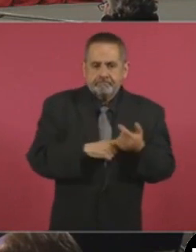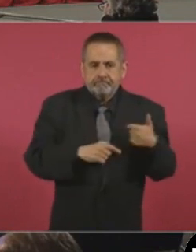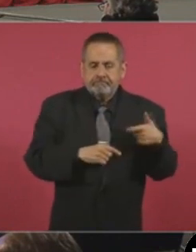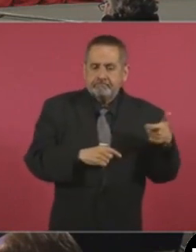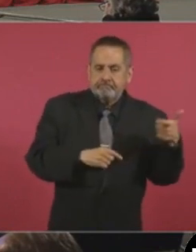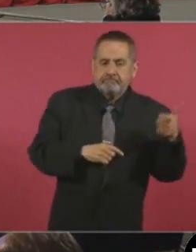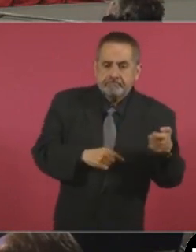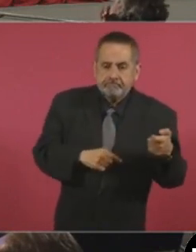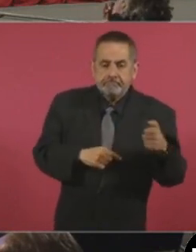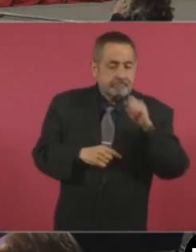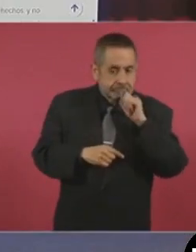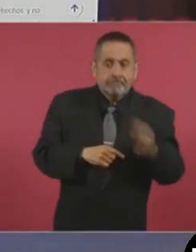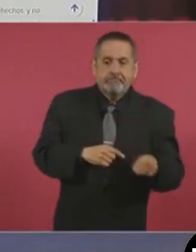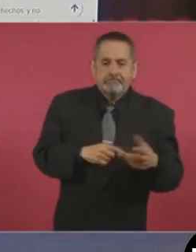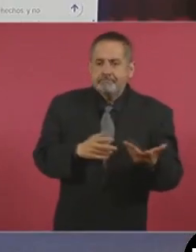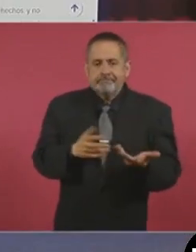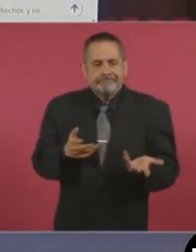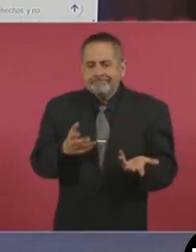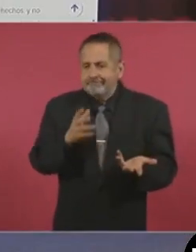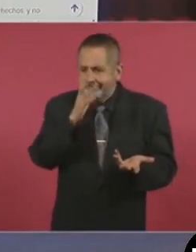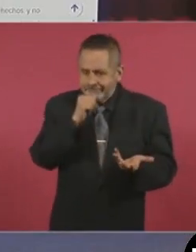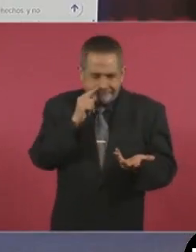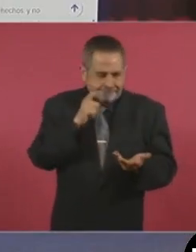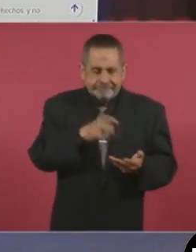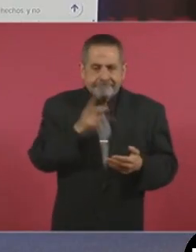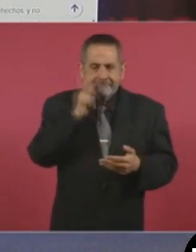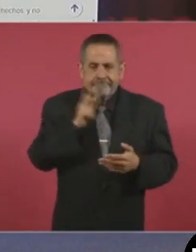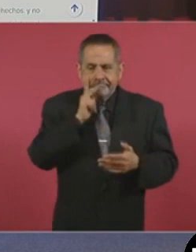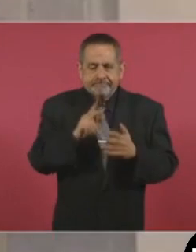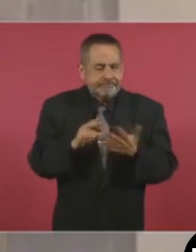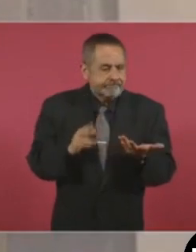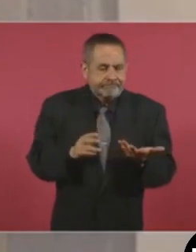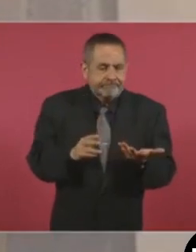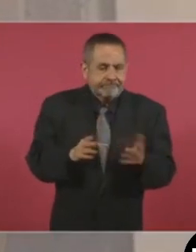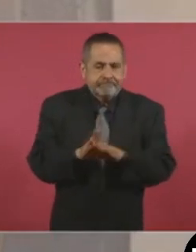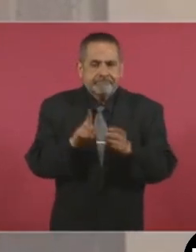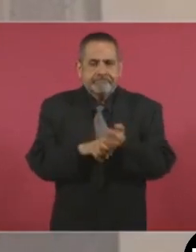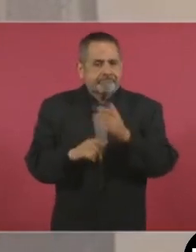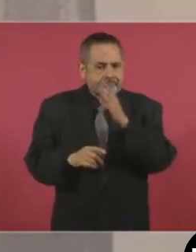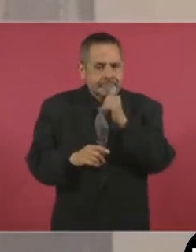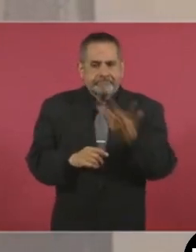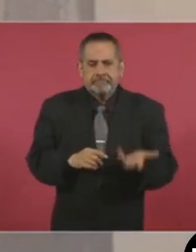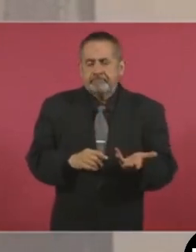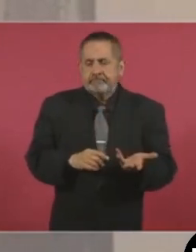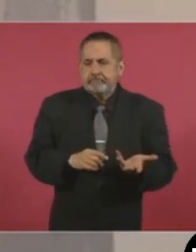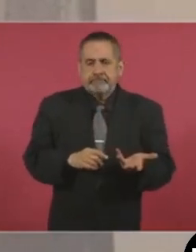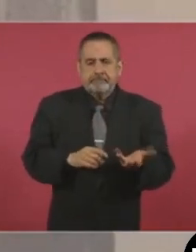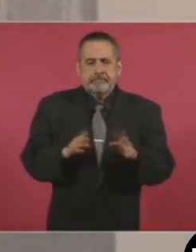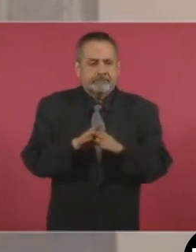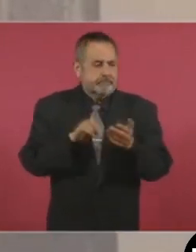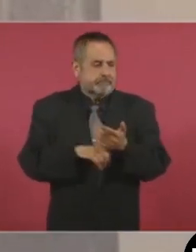segundo tirador, motivo por el cual esa prueba no puede favorecer en modo alguno